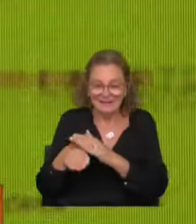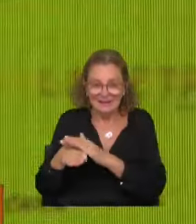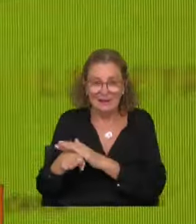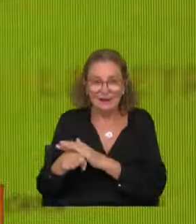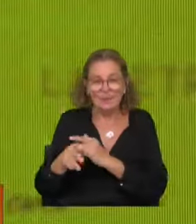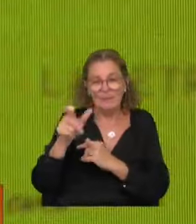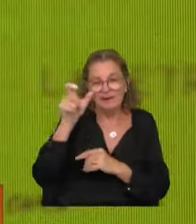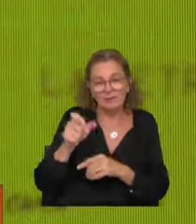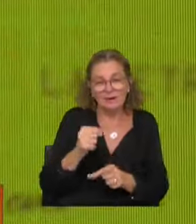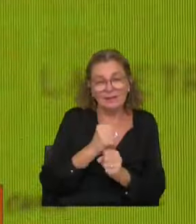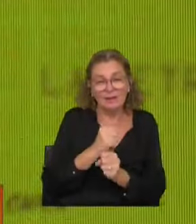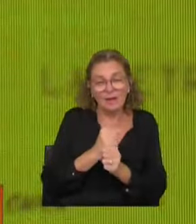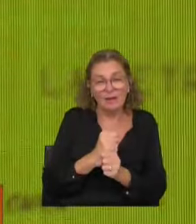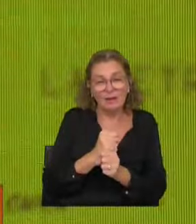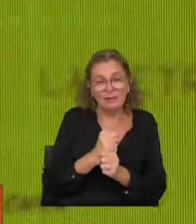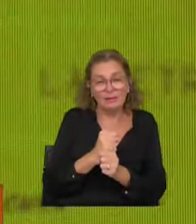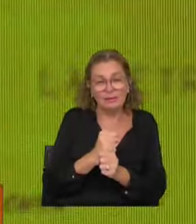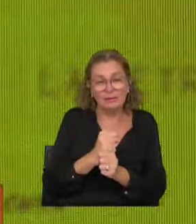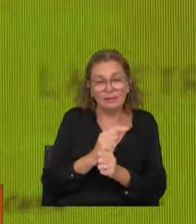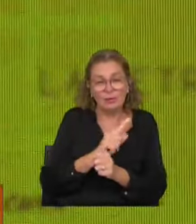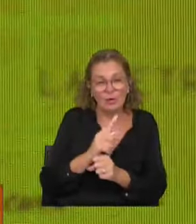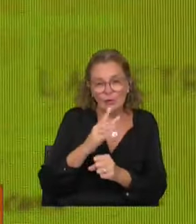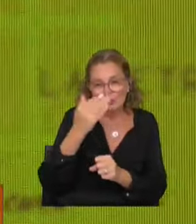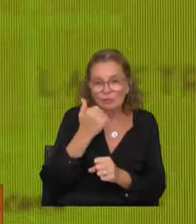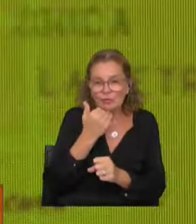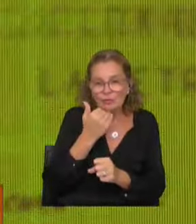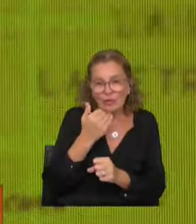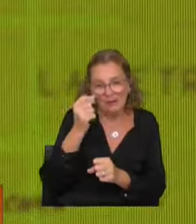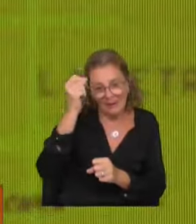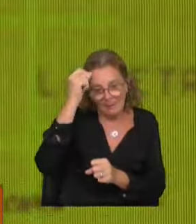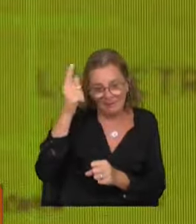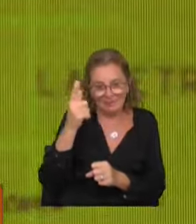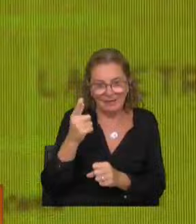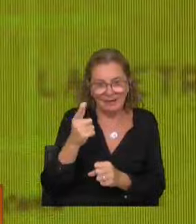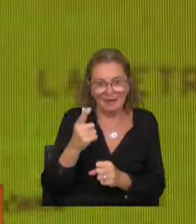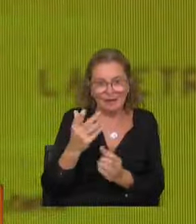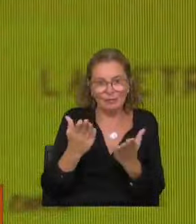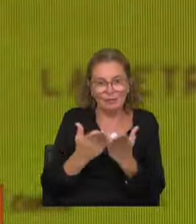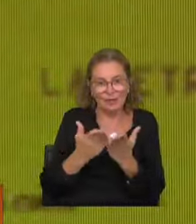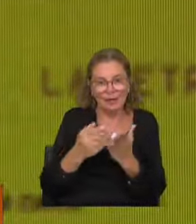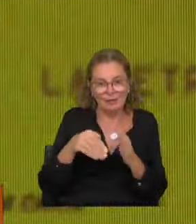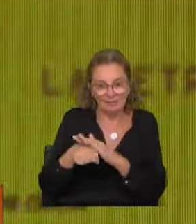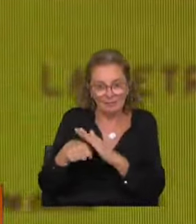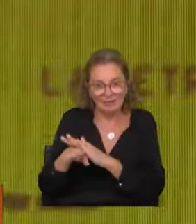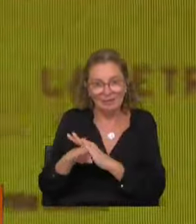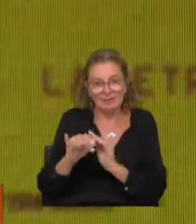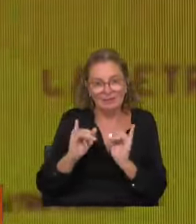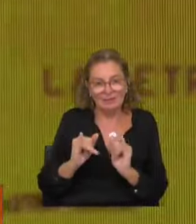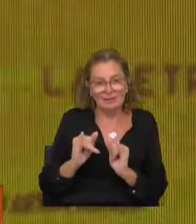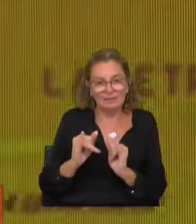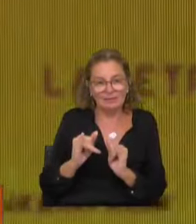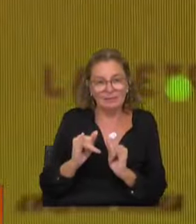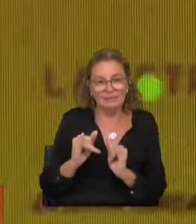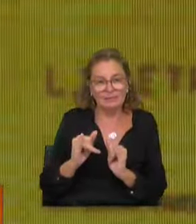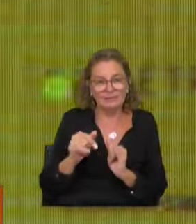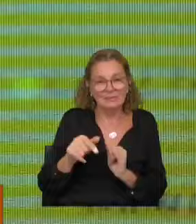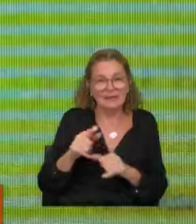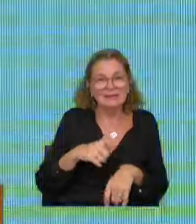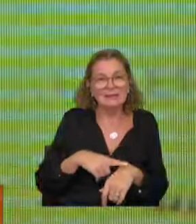de trabajadores y trabajadoras sin la capacitación y las competencias oportunas es lo que ha sucedido en en en este